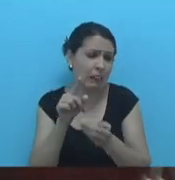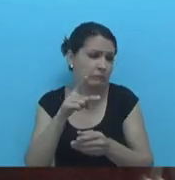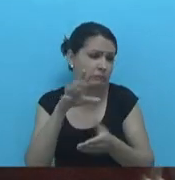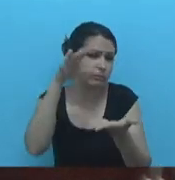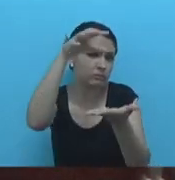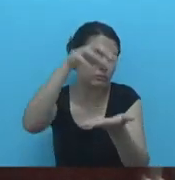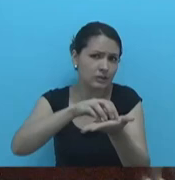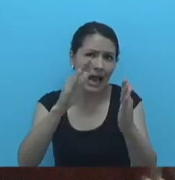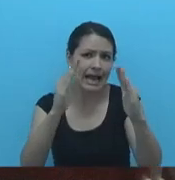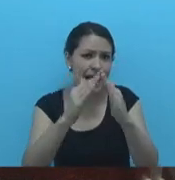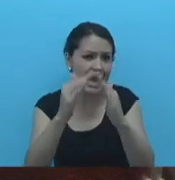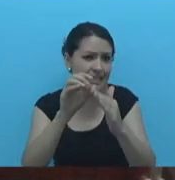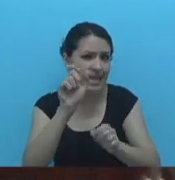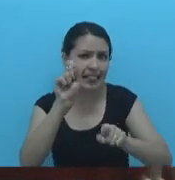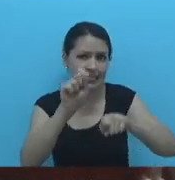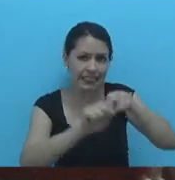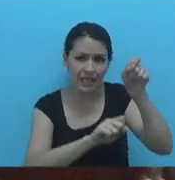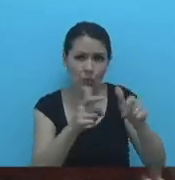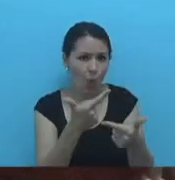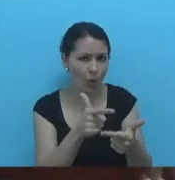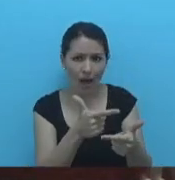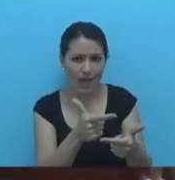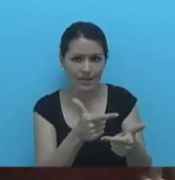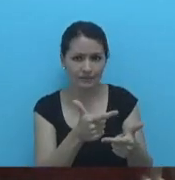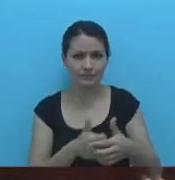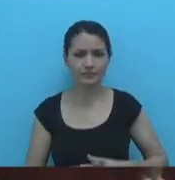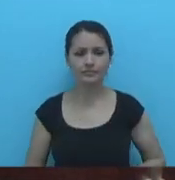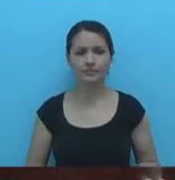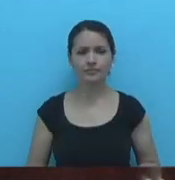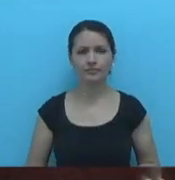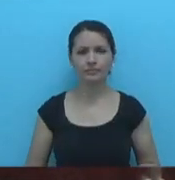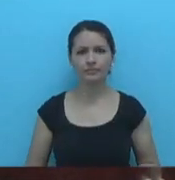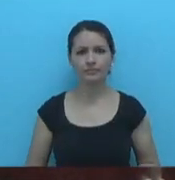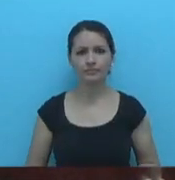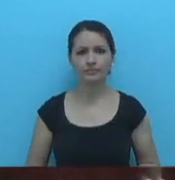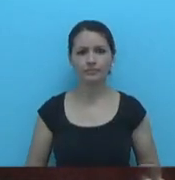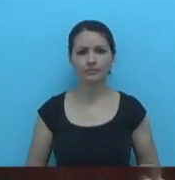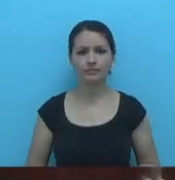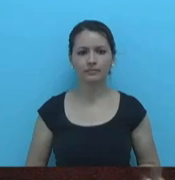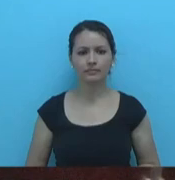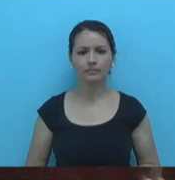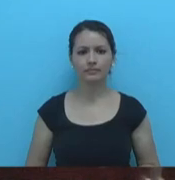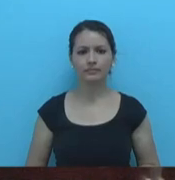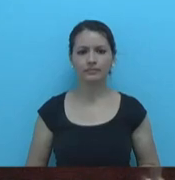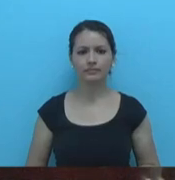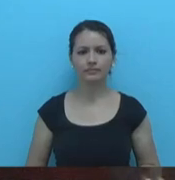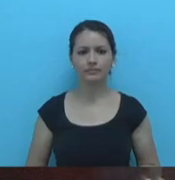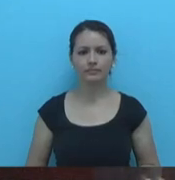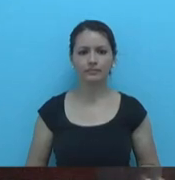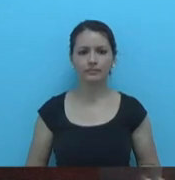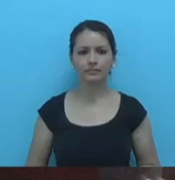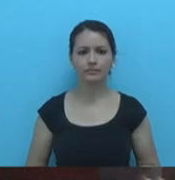regularizado la posesión que tienen por más de 10 años en sus tierras, ¿no? También